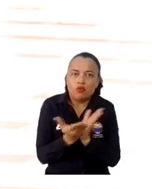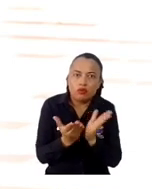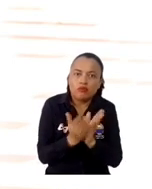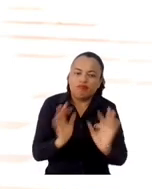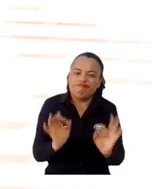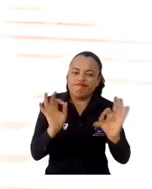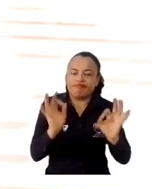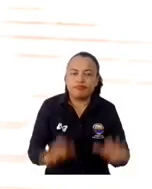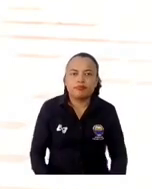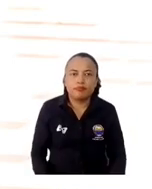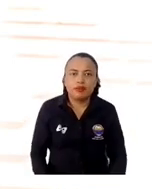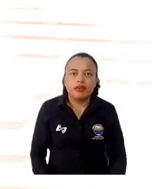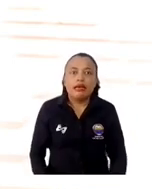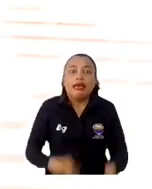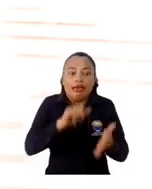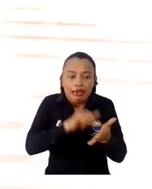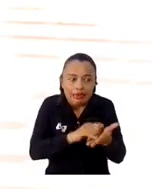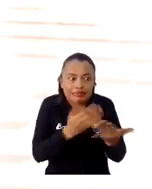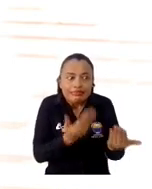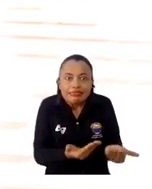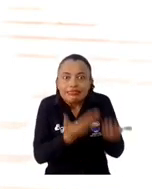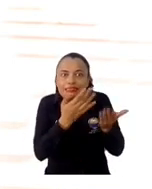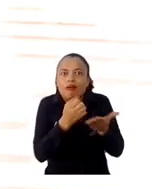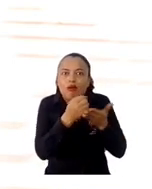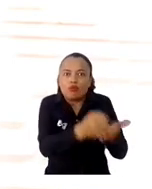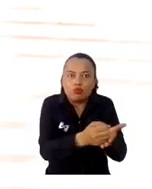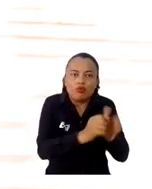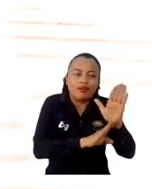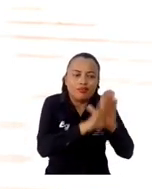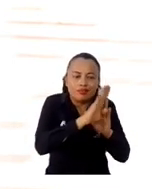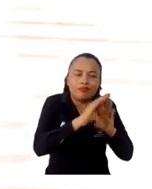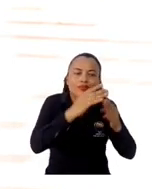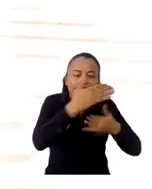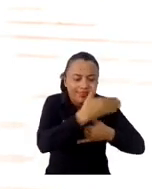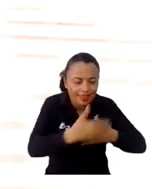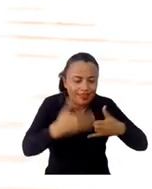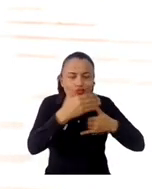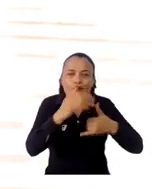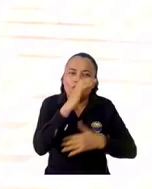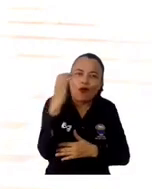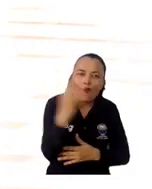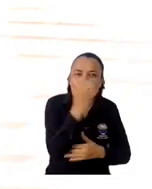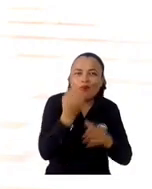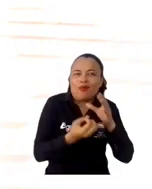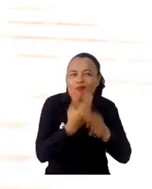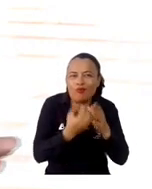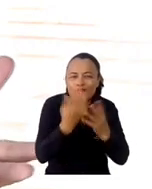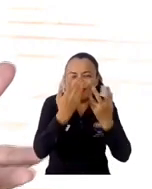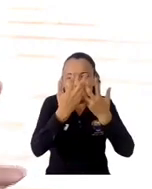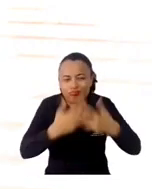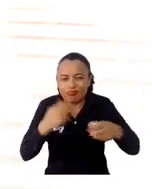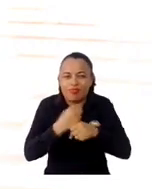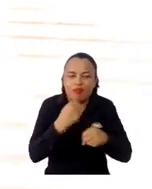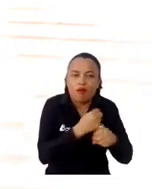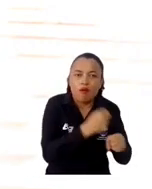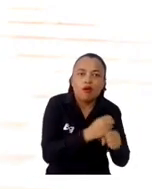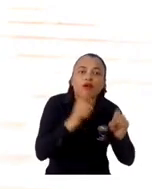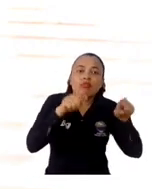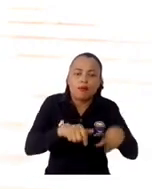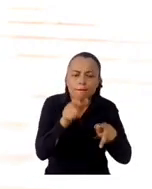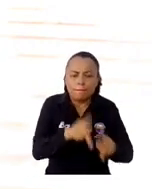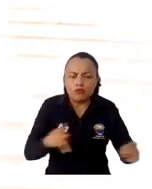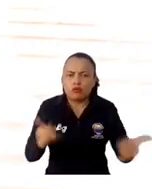forma van a afectar de manera directa el crecimiento de la región, el desarrollo productivo de nuestro país y evidentemente a todos